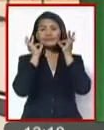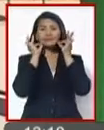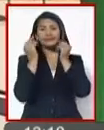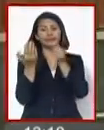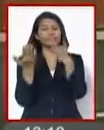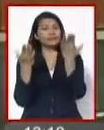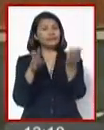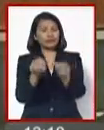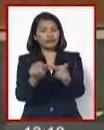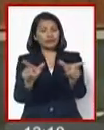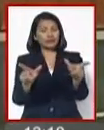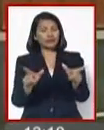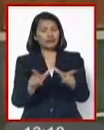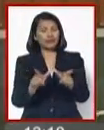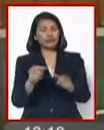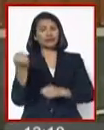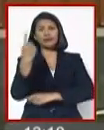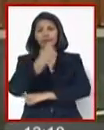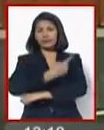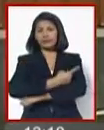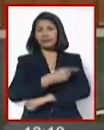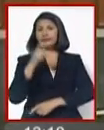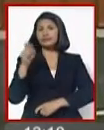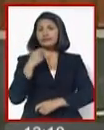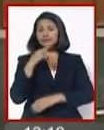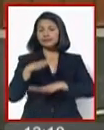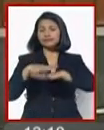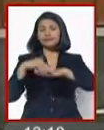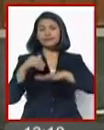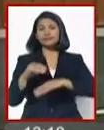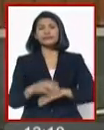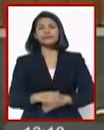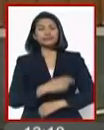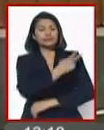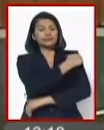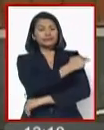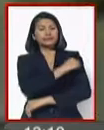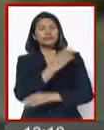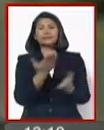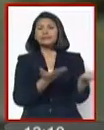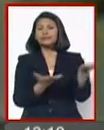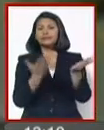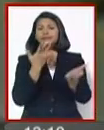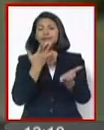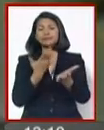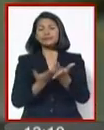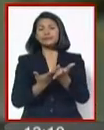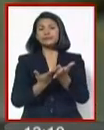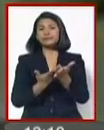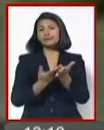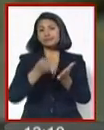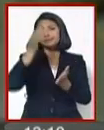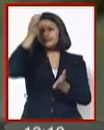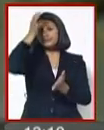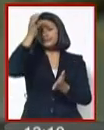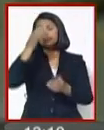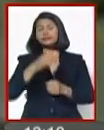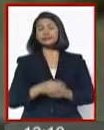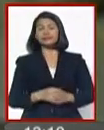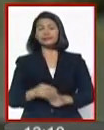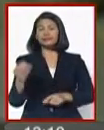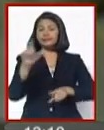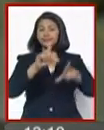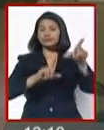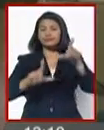está muerto en el hogar, ese mismo día se tiene que llamar al centro de salud para llevar la muestra del cerebro al LIDIVET